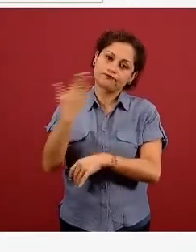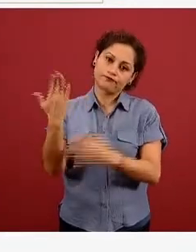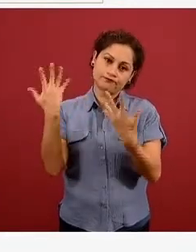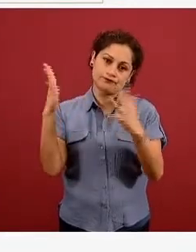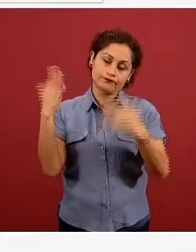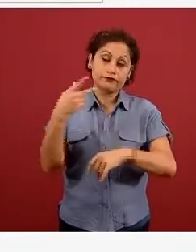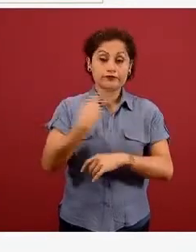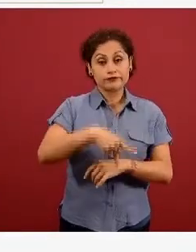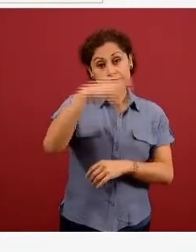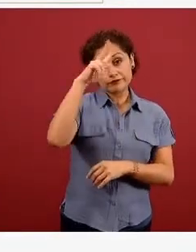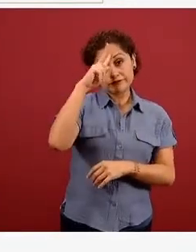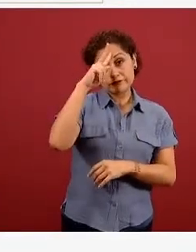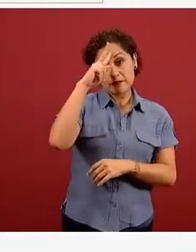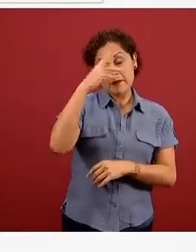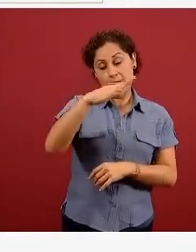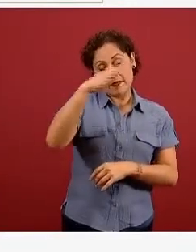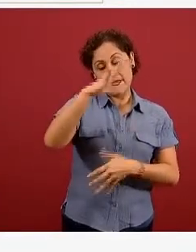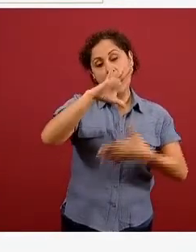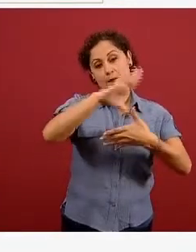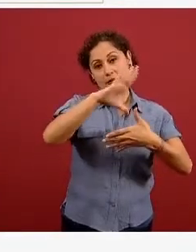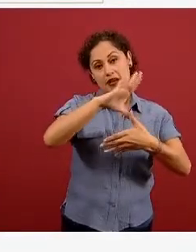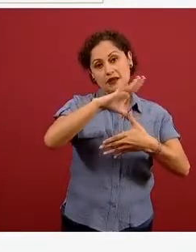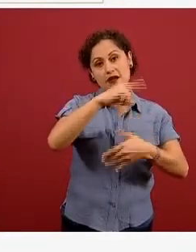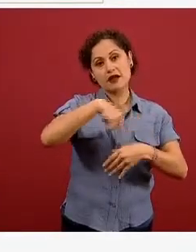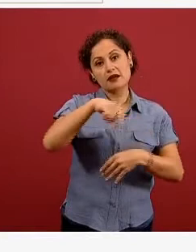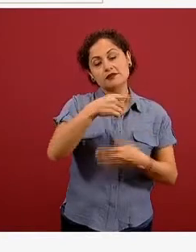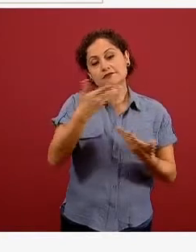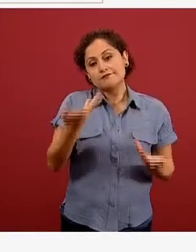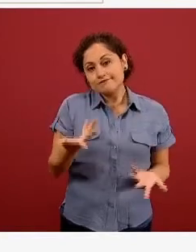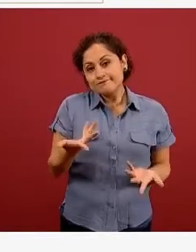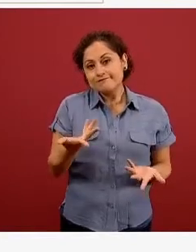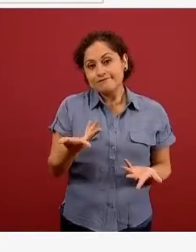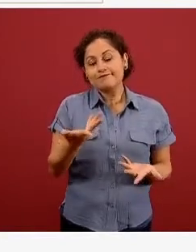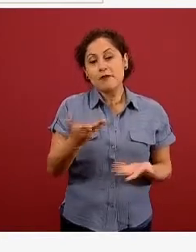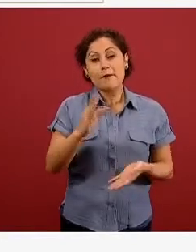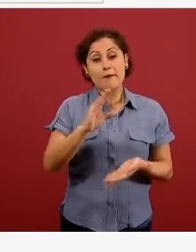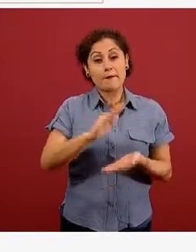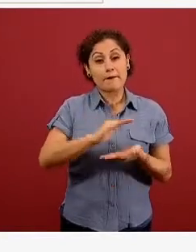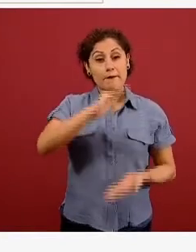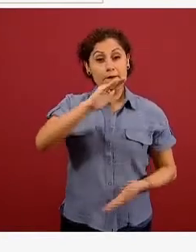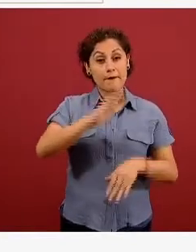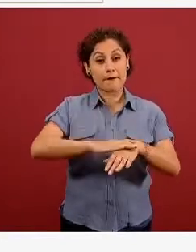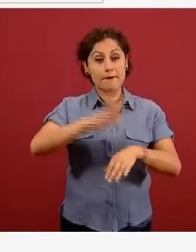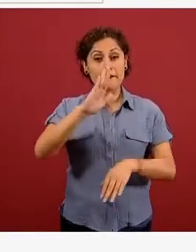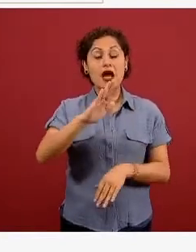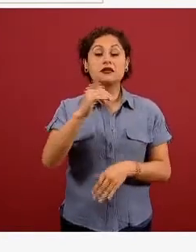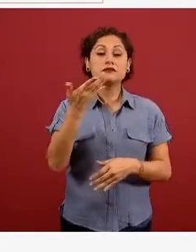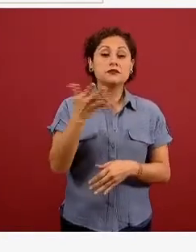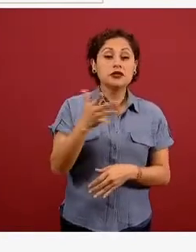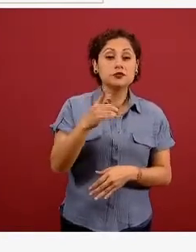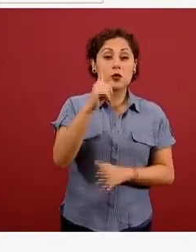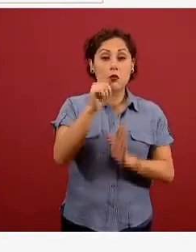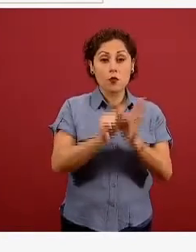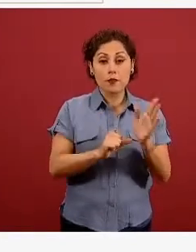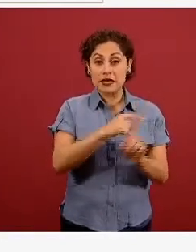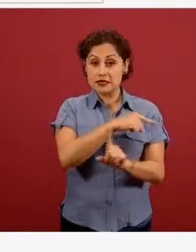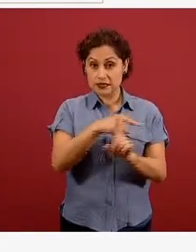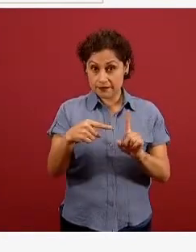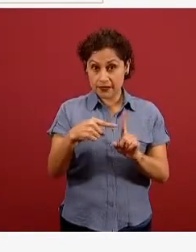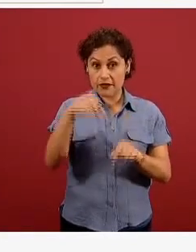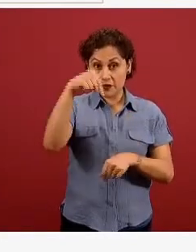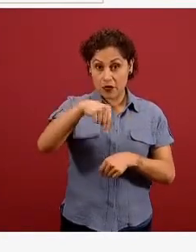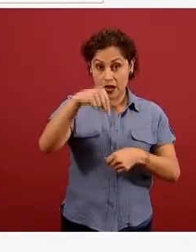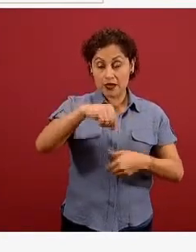buena noticia para América, en la medida en que nosotros estamos gruesamente entre un mes y medio en el continente